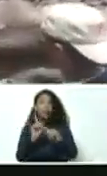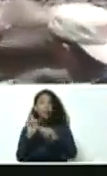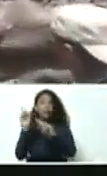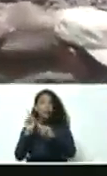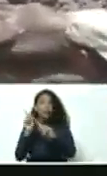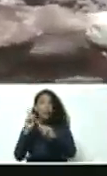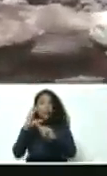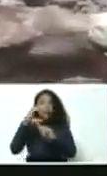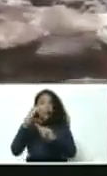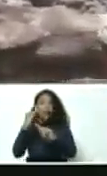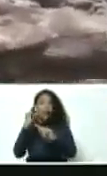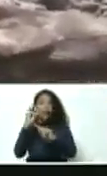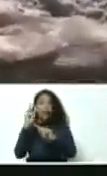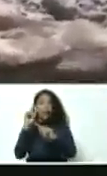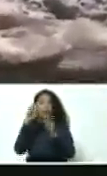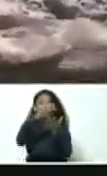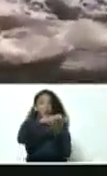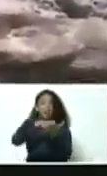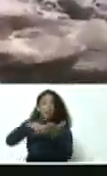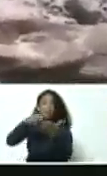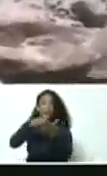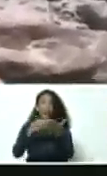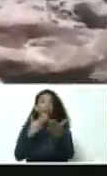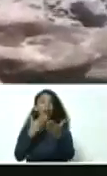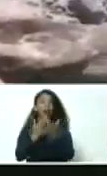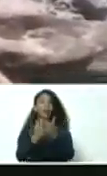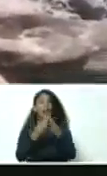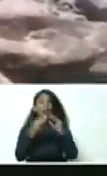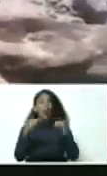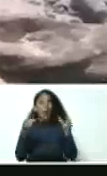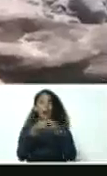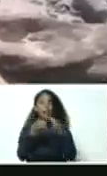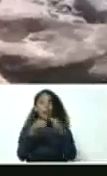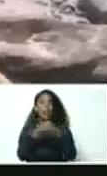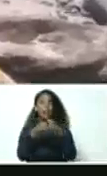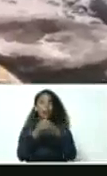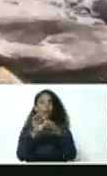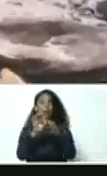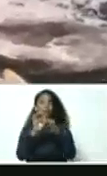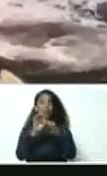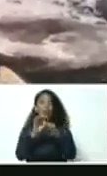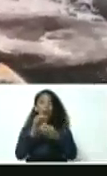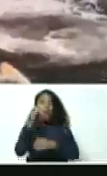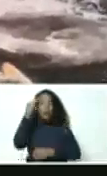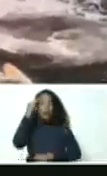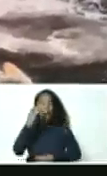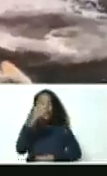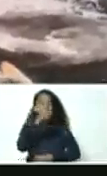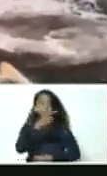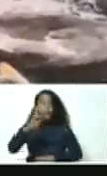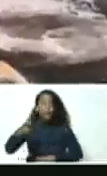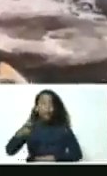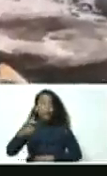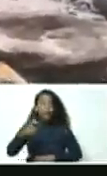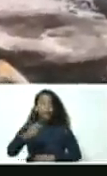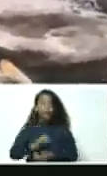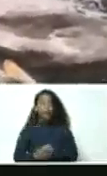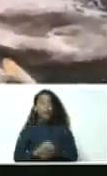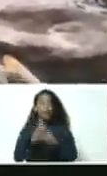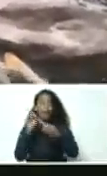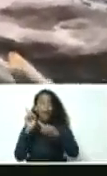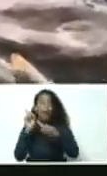del CDI, con la maquinaria. Agradezco a todos los equipos en unión cívico-militar y en